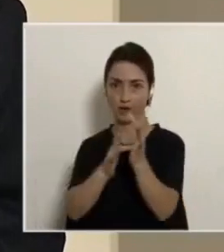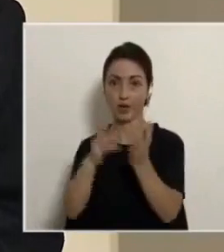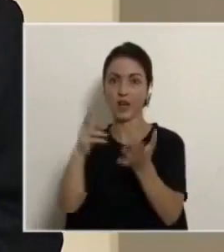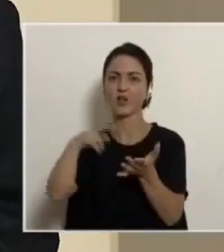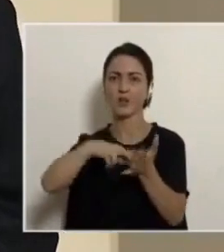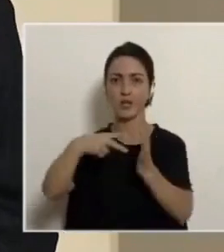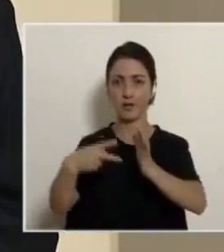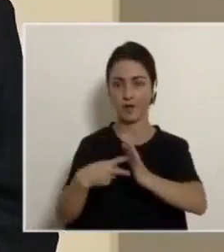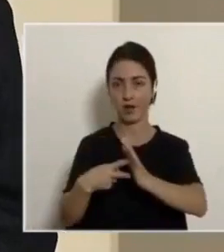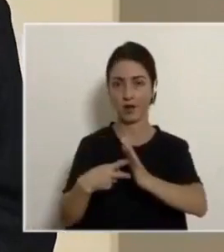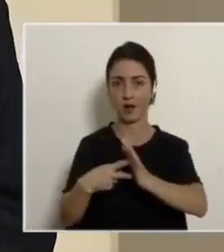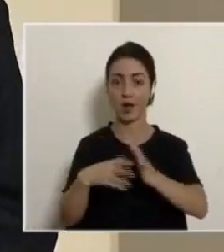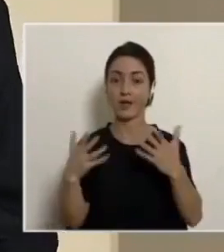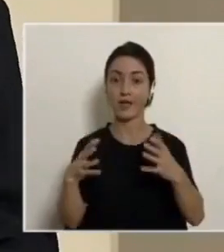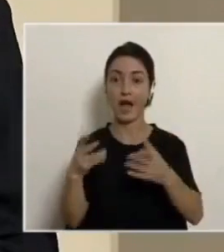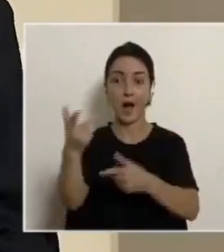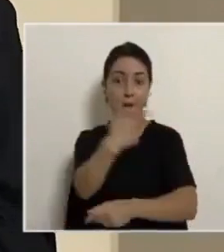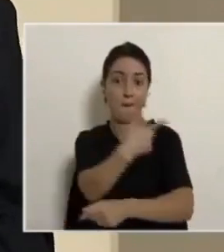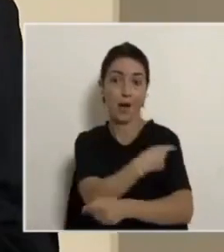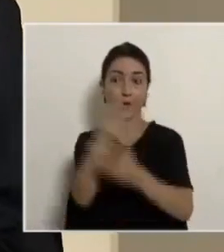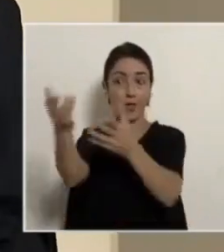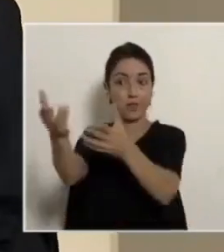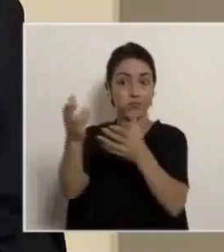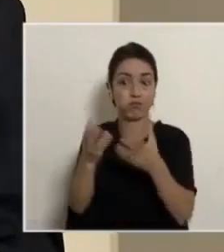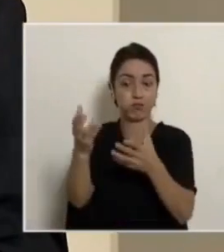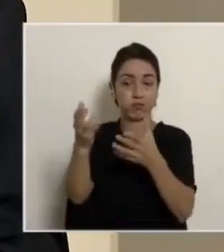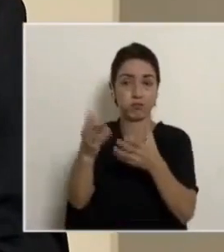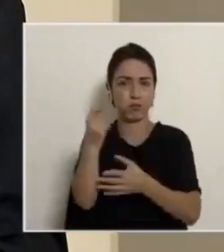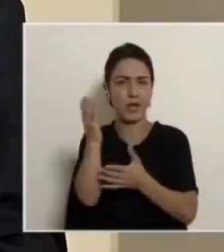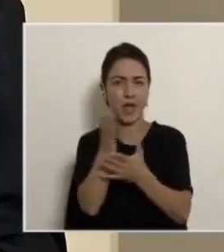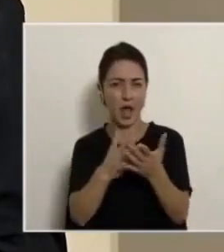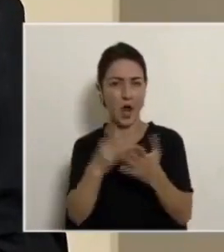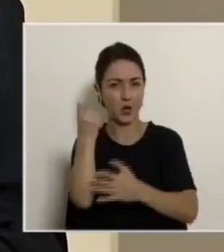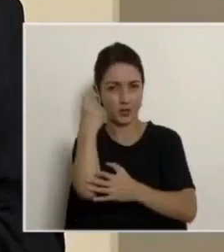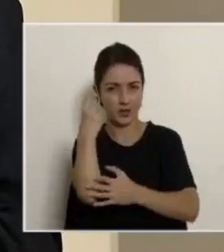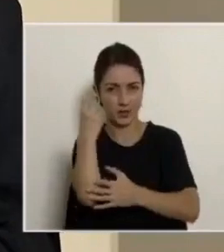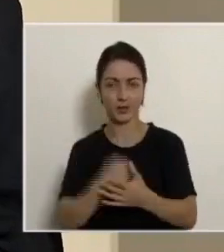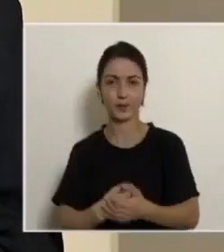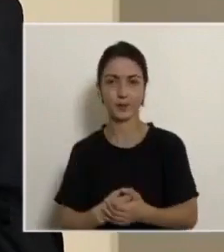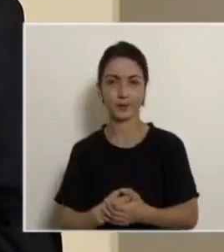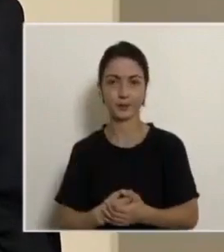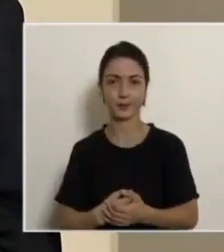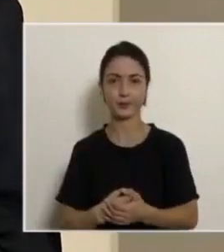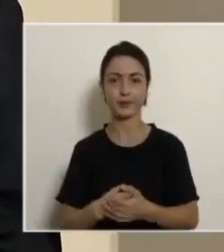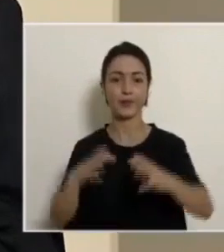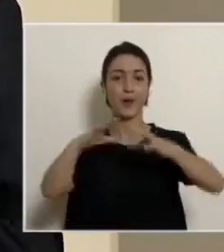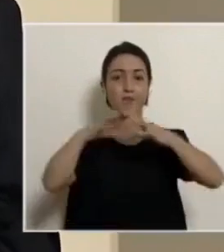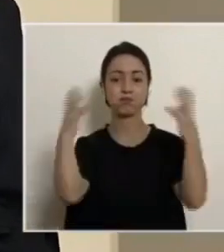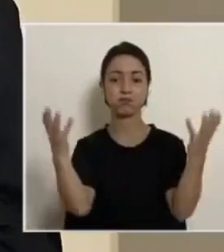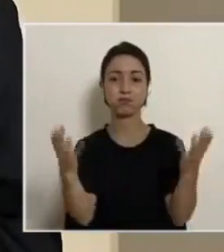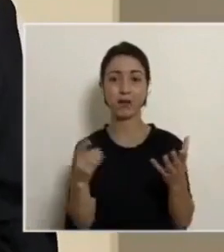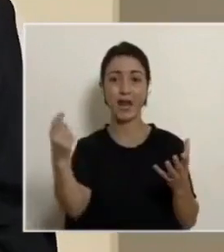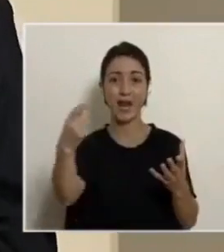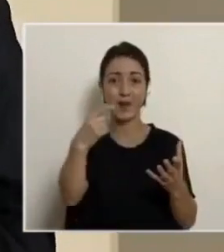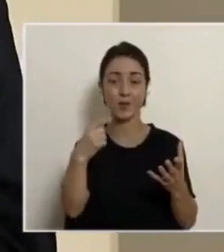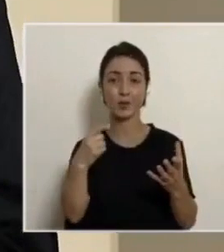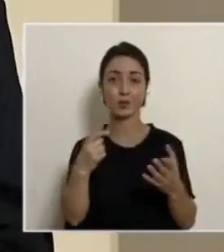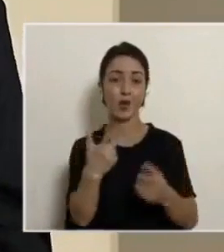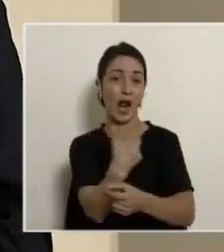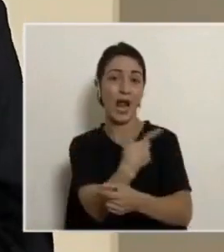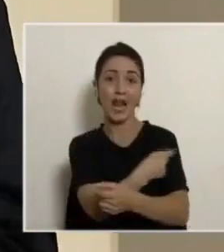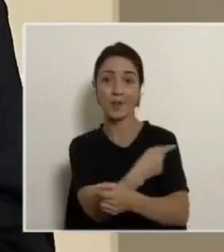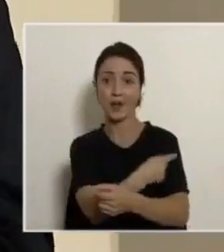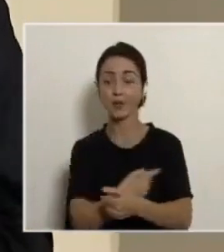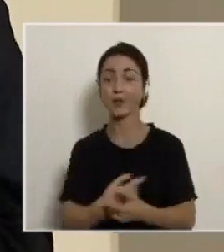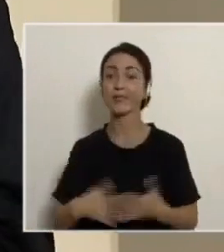un abastecimiento creciente de las vacunas, y esto es algo que hay que entender. A nivel mundial, las vacunas no alcanzan